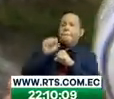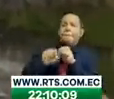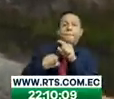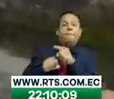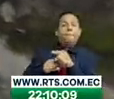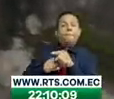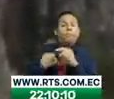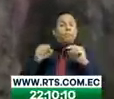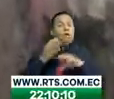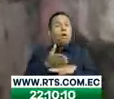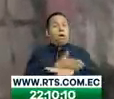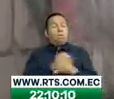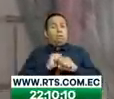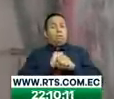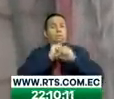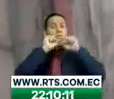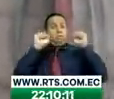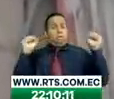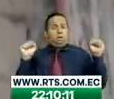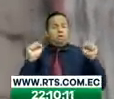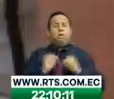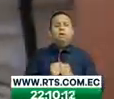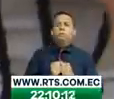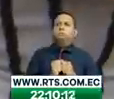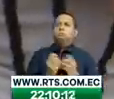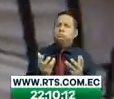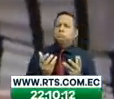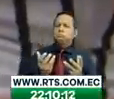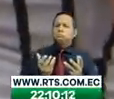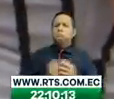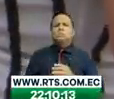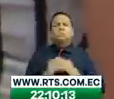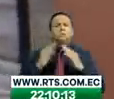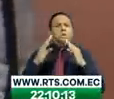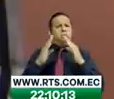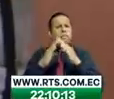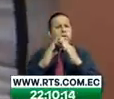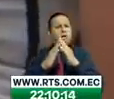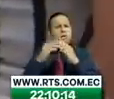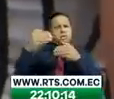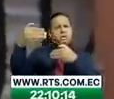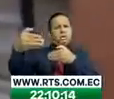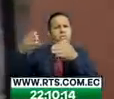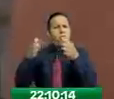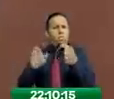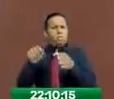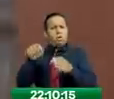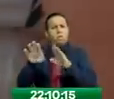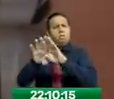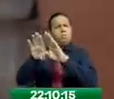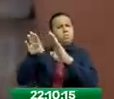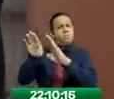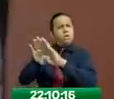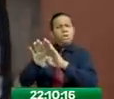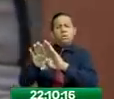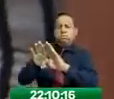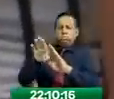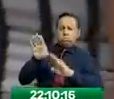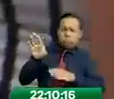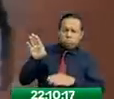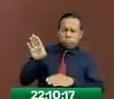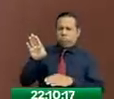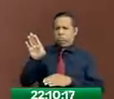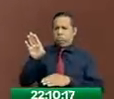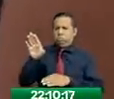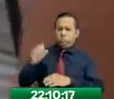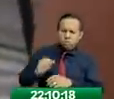madrugada y 2 horas después. La puerta del cuarto abierta, pero encuentro la novedad de que se habían